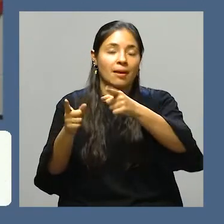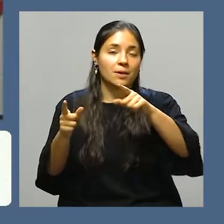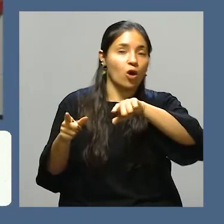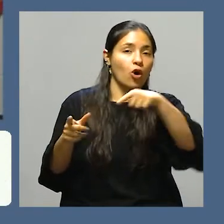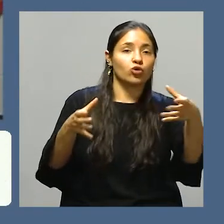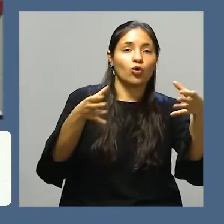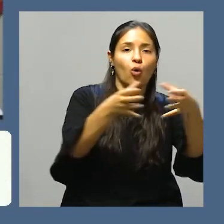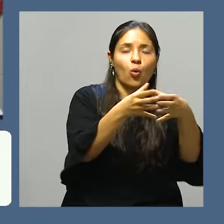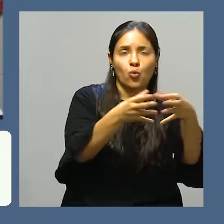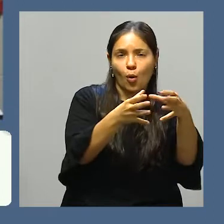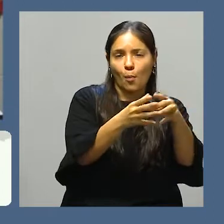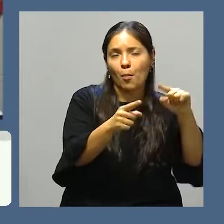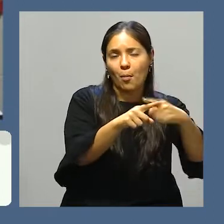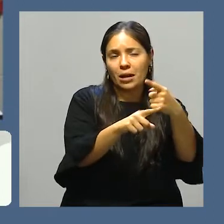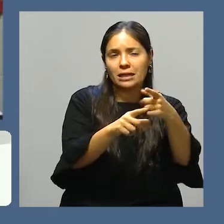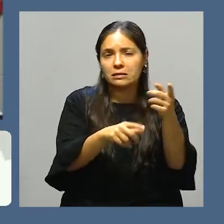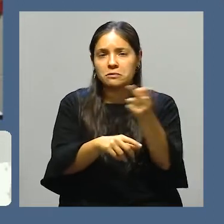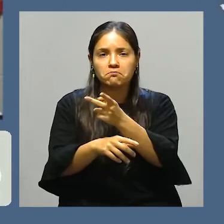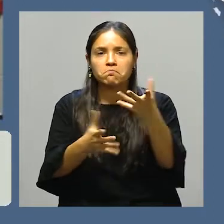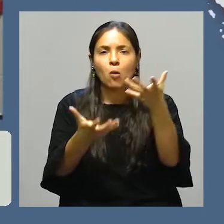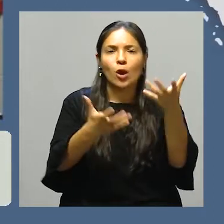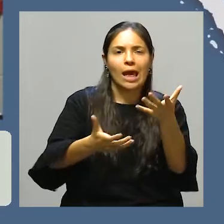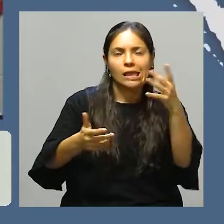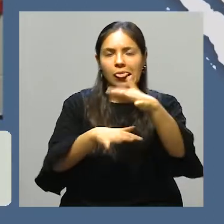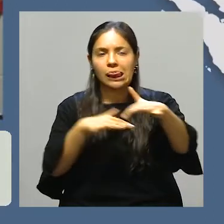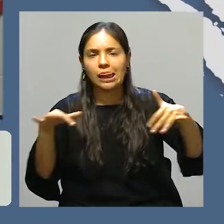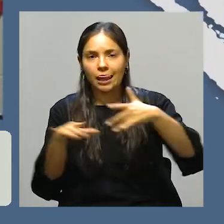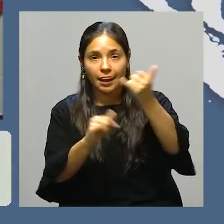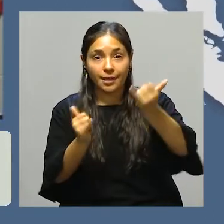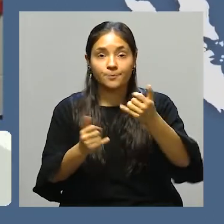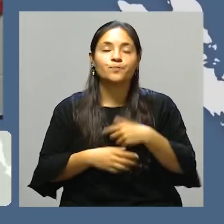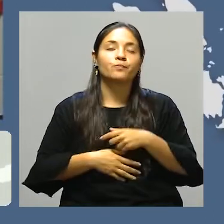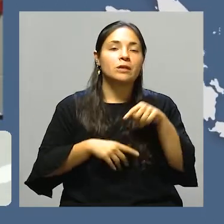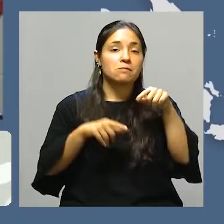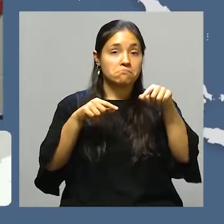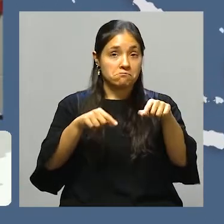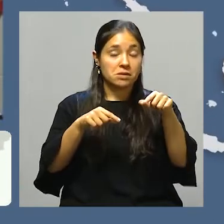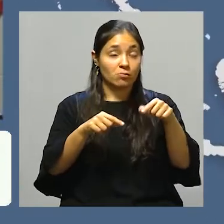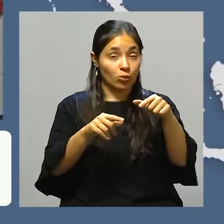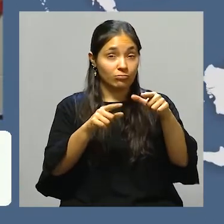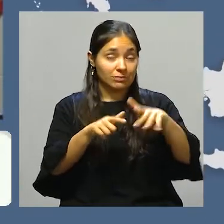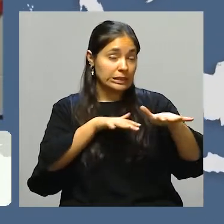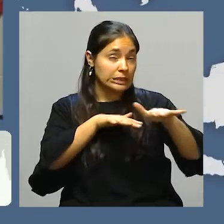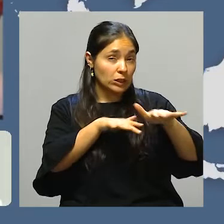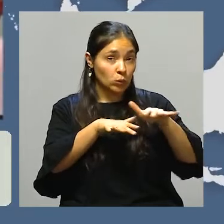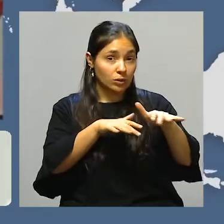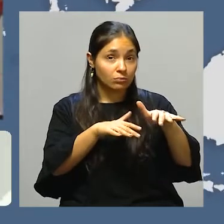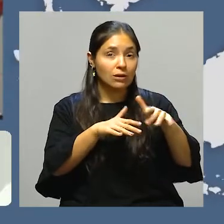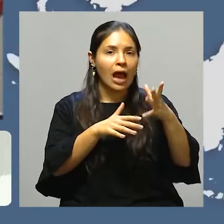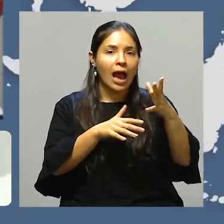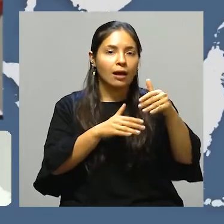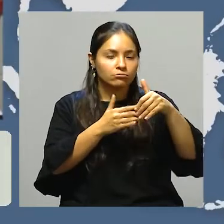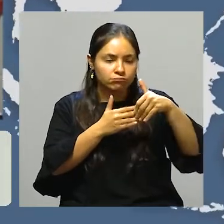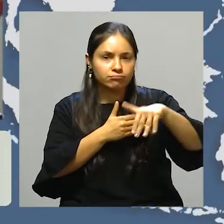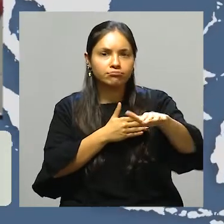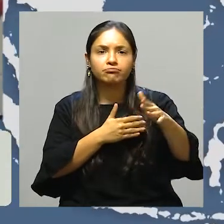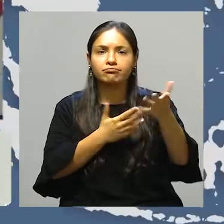es, ¿qué certeza hay en esta afirmación de Petro? ¿Cuál es el grado de certeza o si es